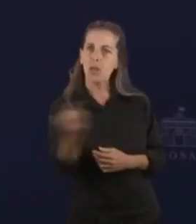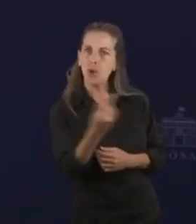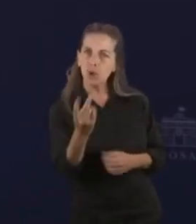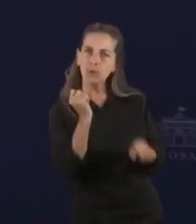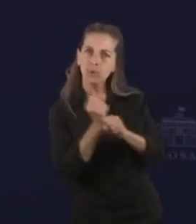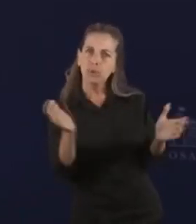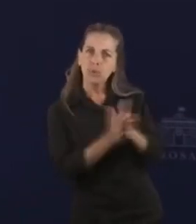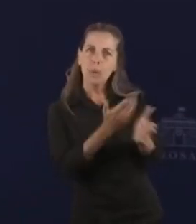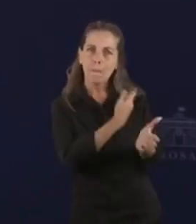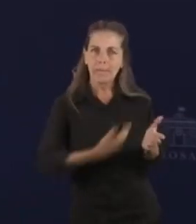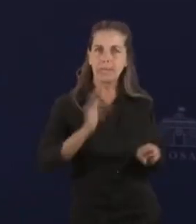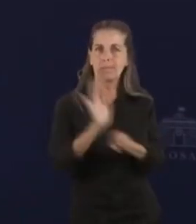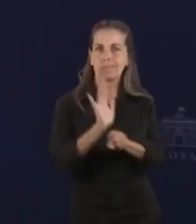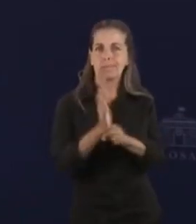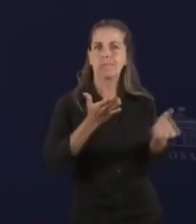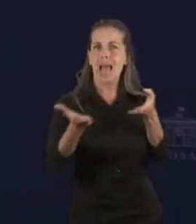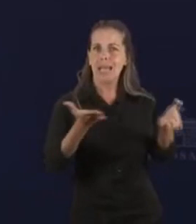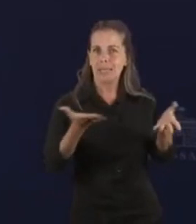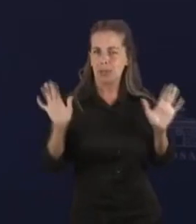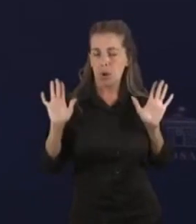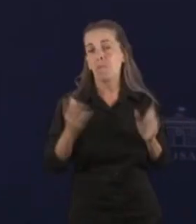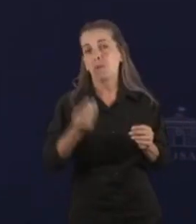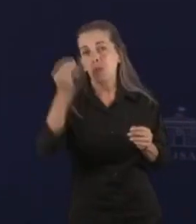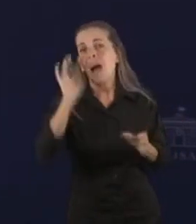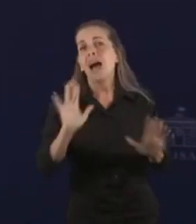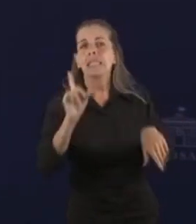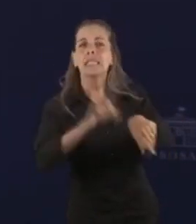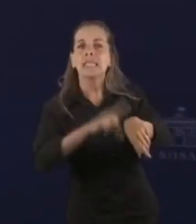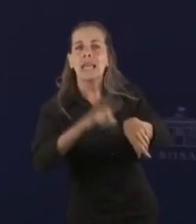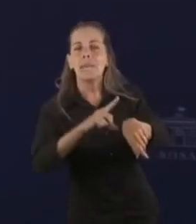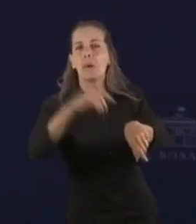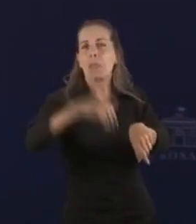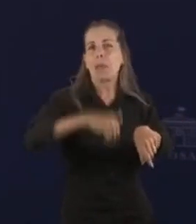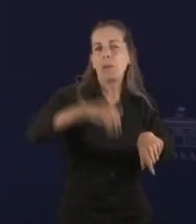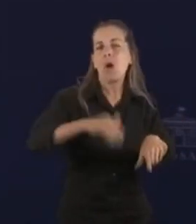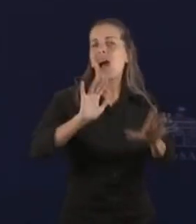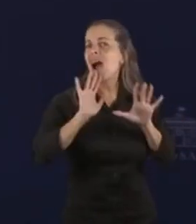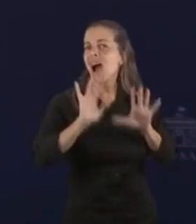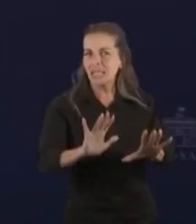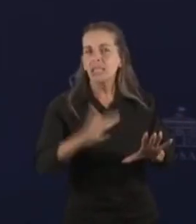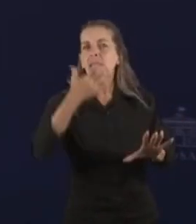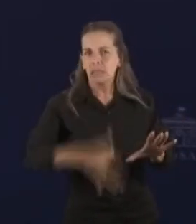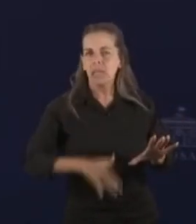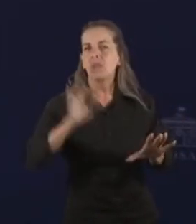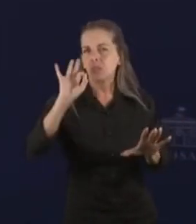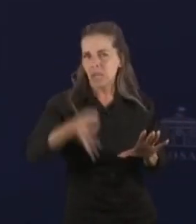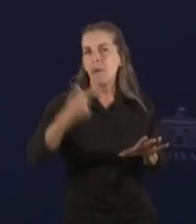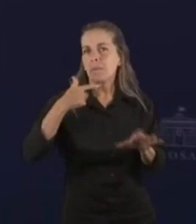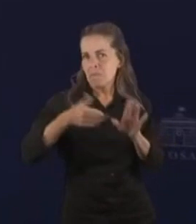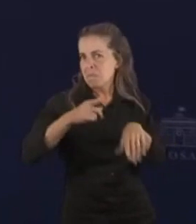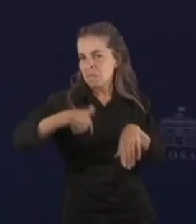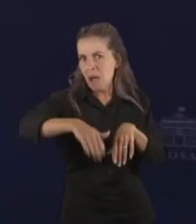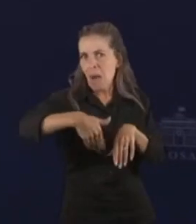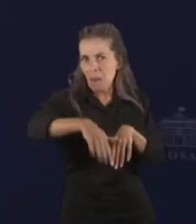burocracia muchas veces hace que los tiempos no sean los que uno los que Uno desea pero entiendo que en cualquier momento van a estar